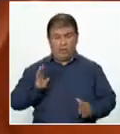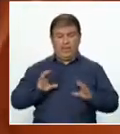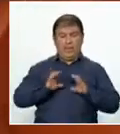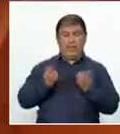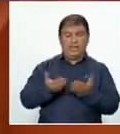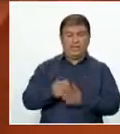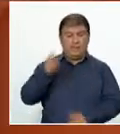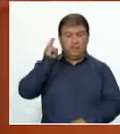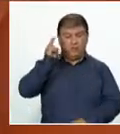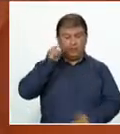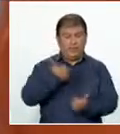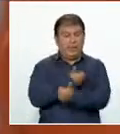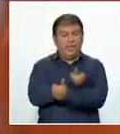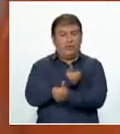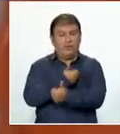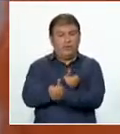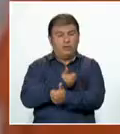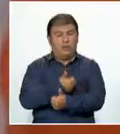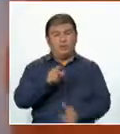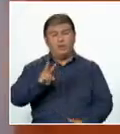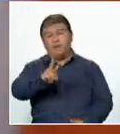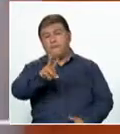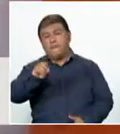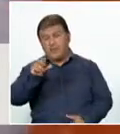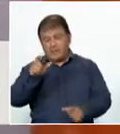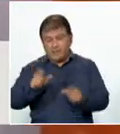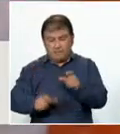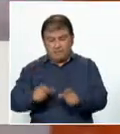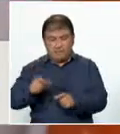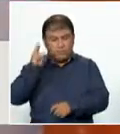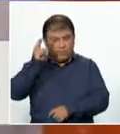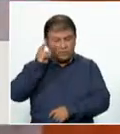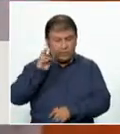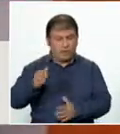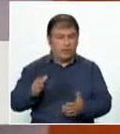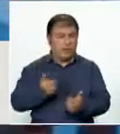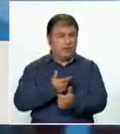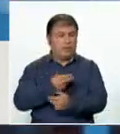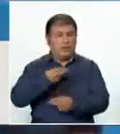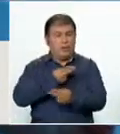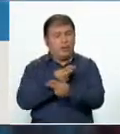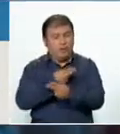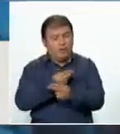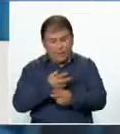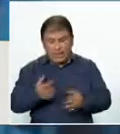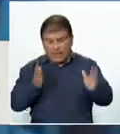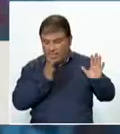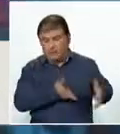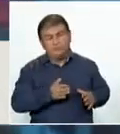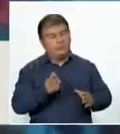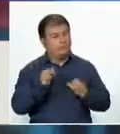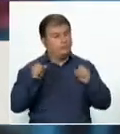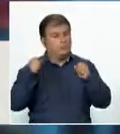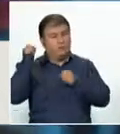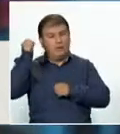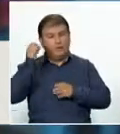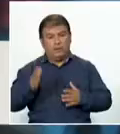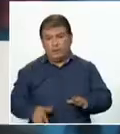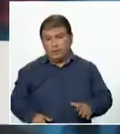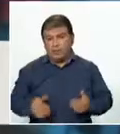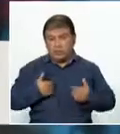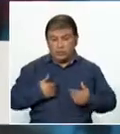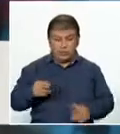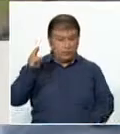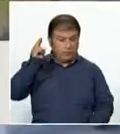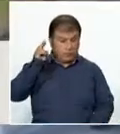Esta profesora de Ayacucho es una de los 20 profesores de 4 colegios de Huamanga que ya ha decidido dejar el paro. La mayoría de